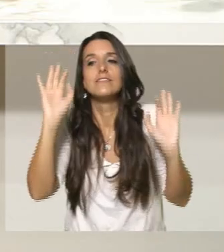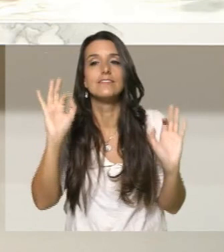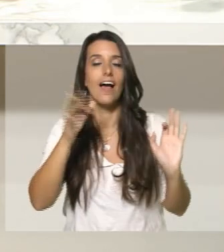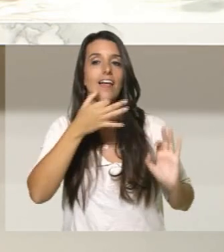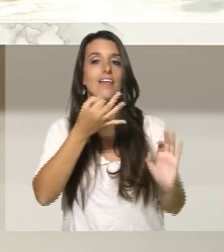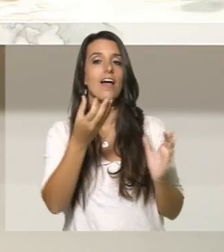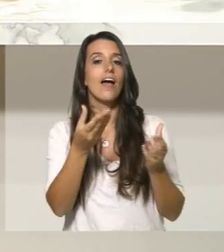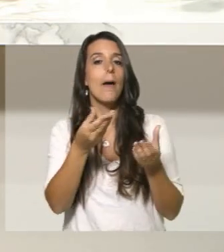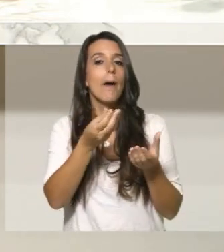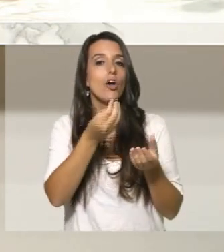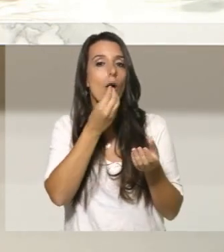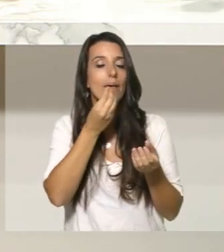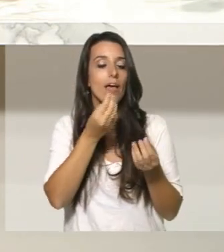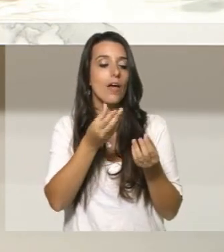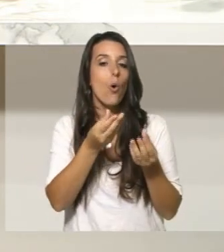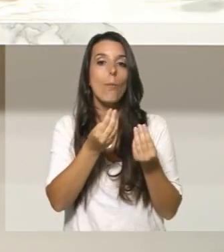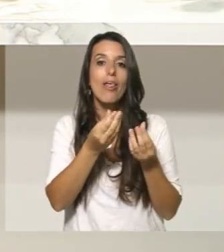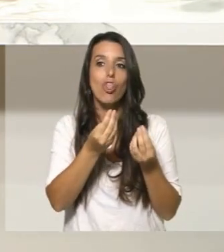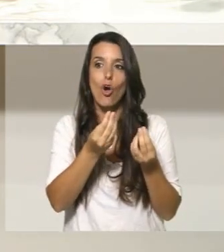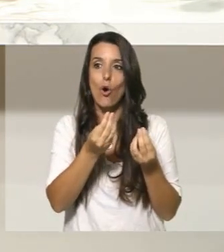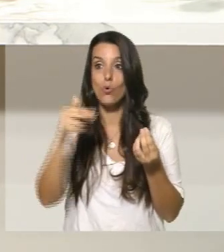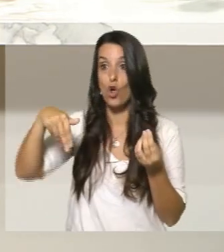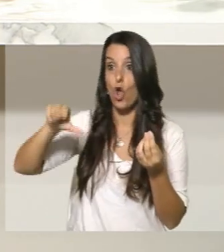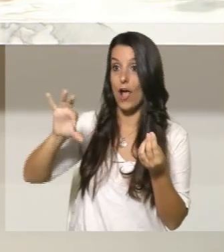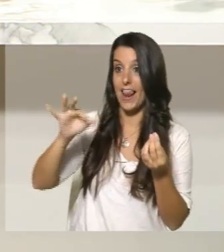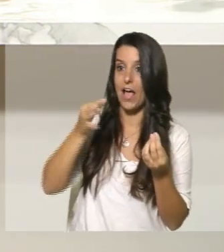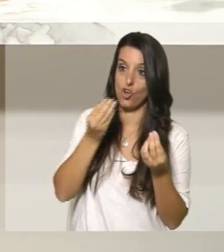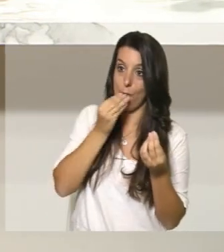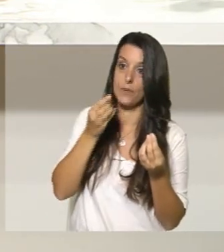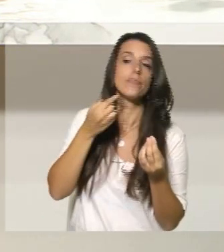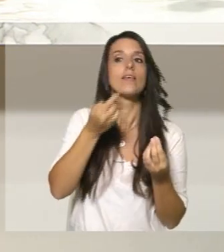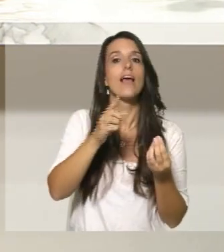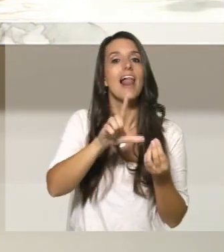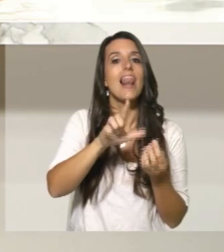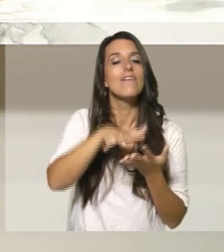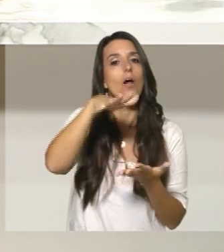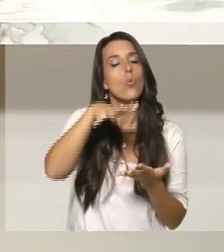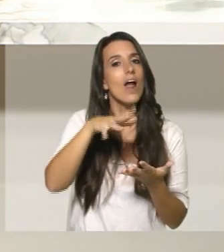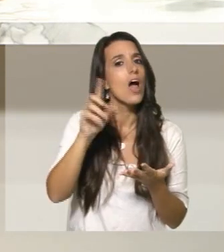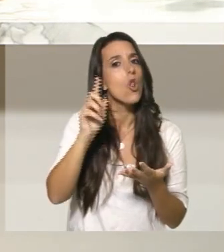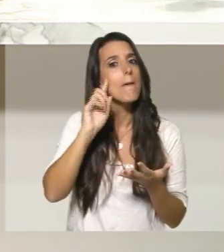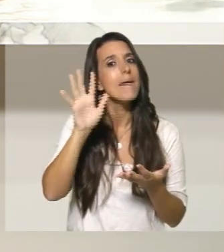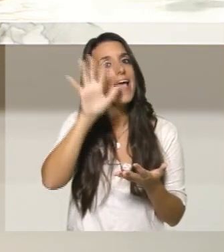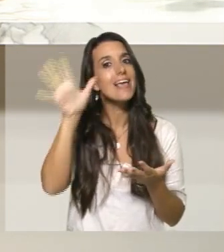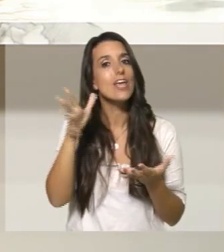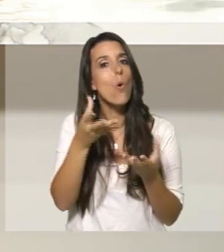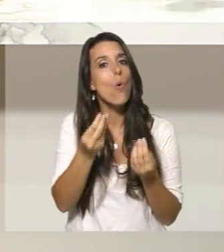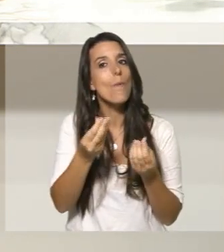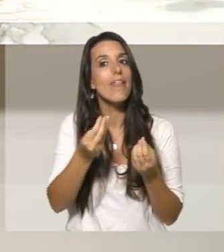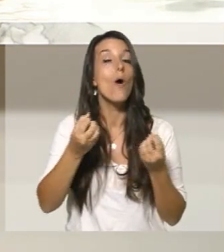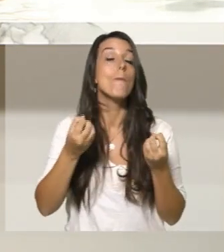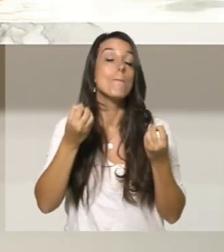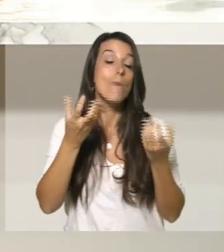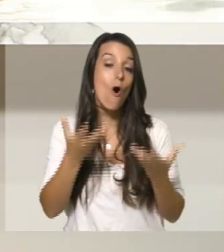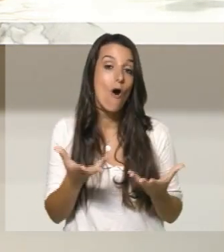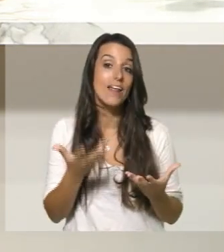que tiene la masa, que uno, lo hablábamos con Noe, con la alumna 12, que al ser de levadura uno no imagina que va a ser tanto... Bien húmeda, porque como